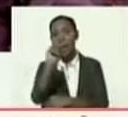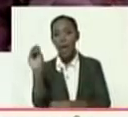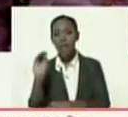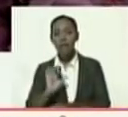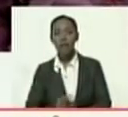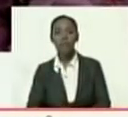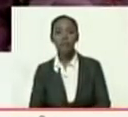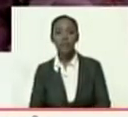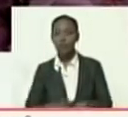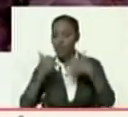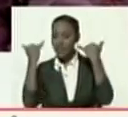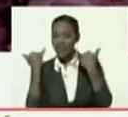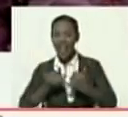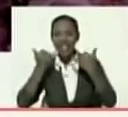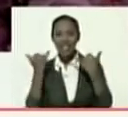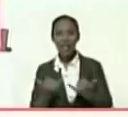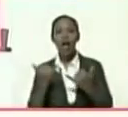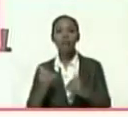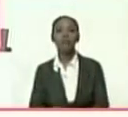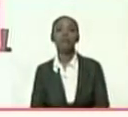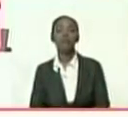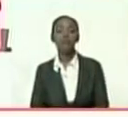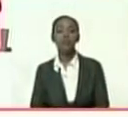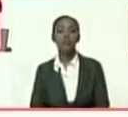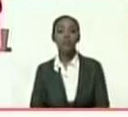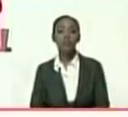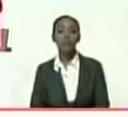2020, eso es ya pues.